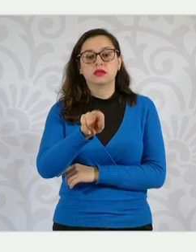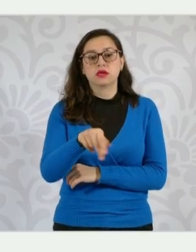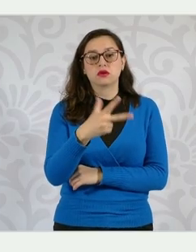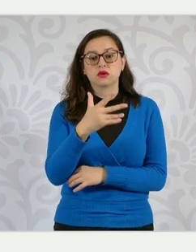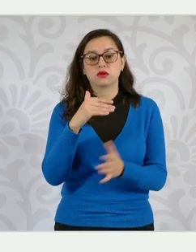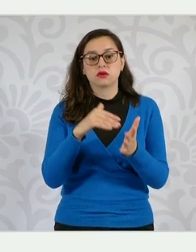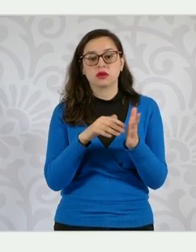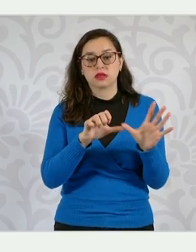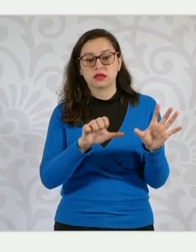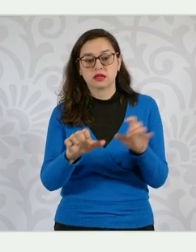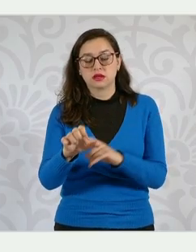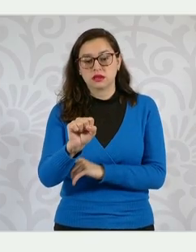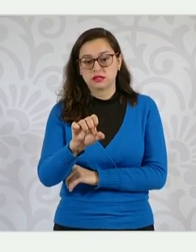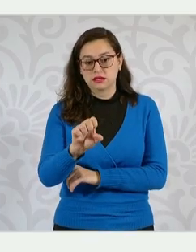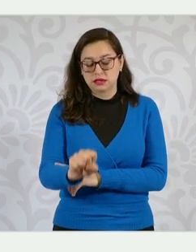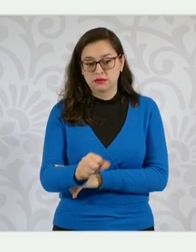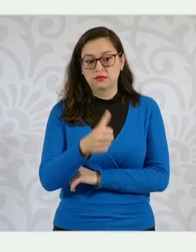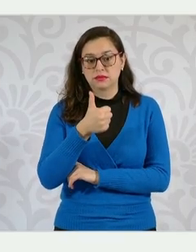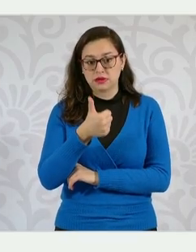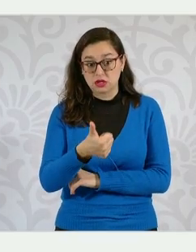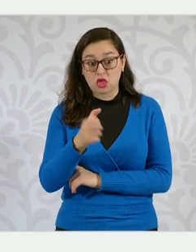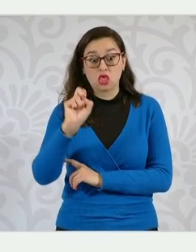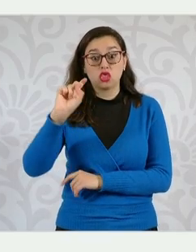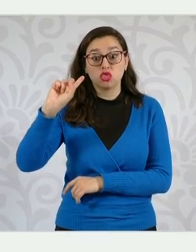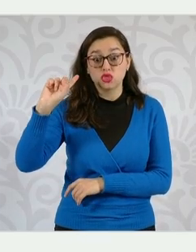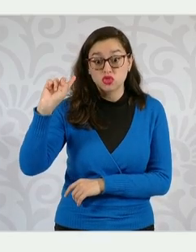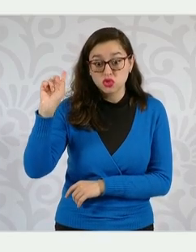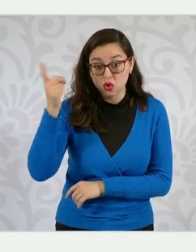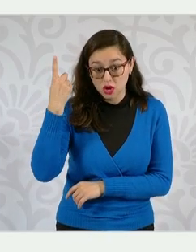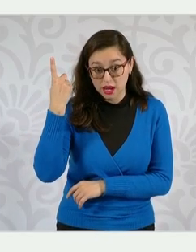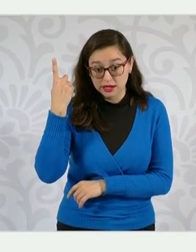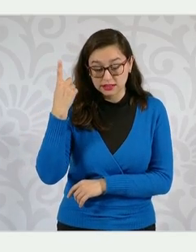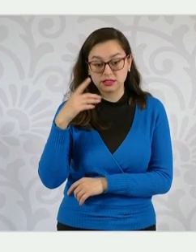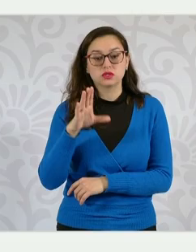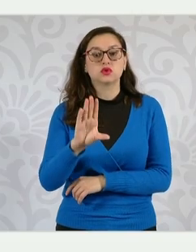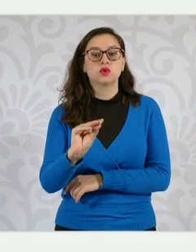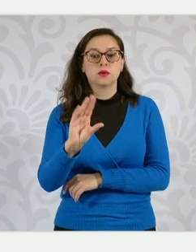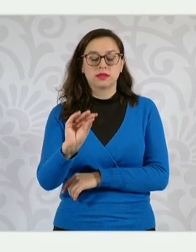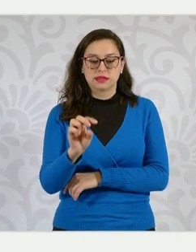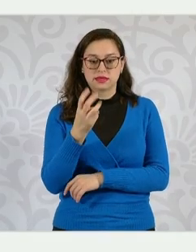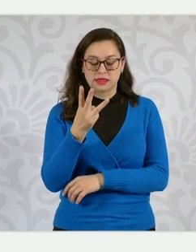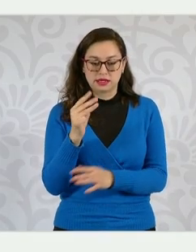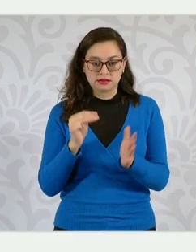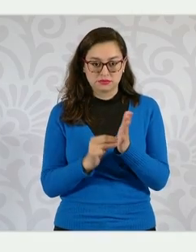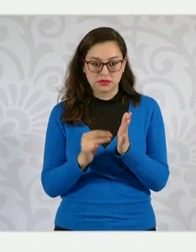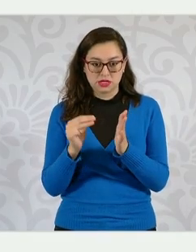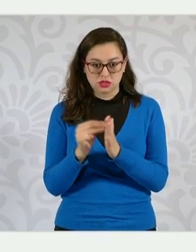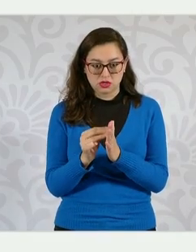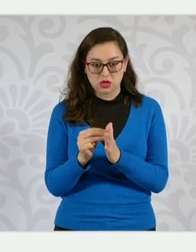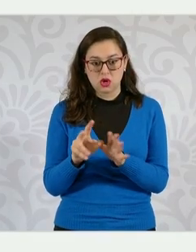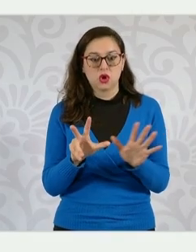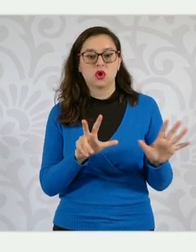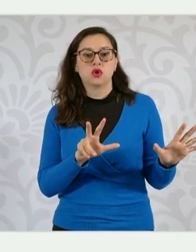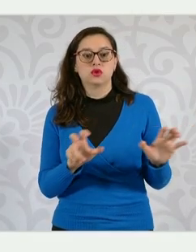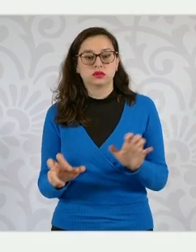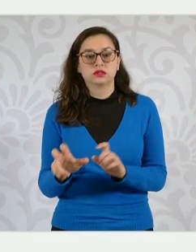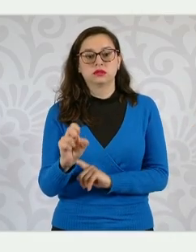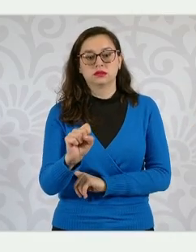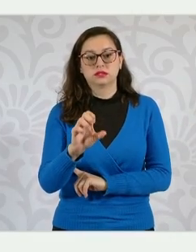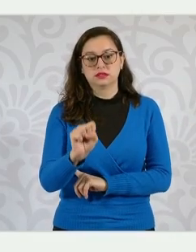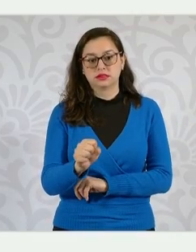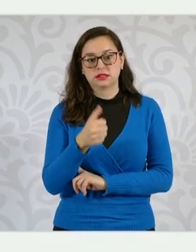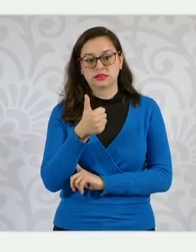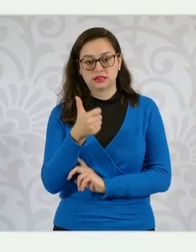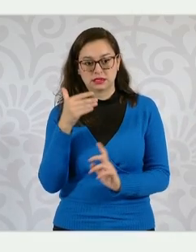666 dólares y 93 millones 866